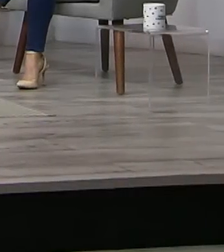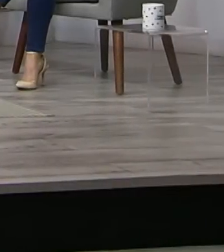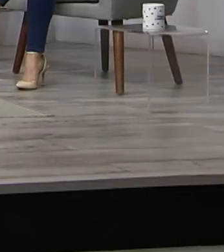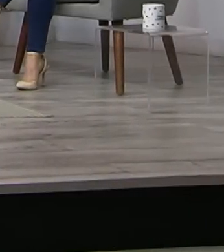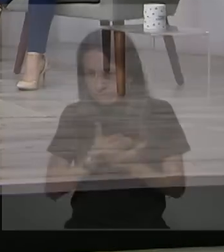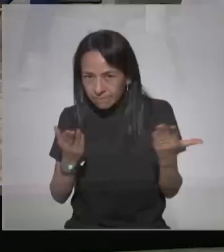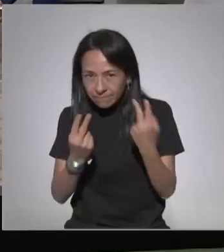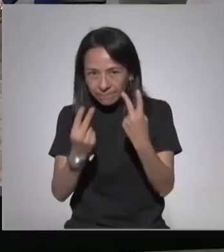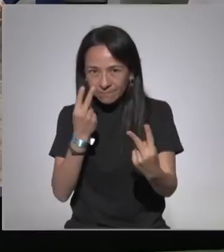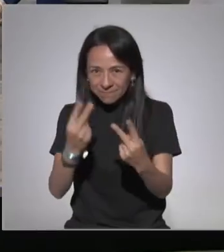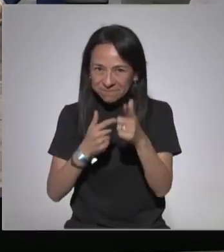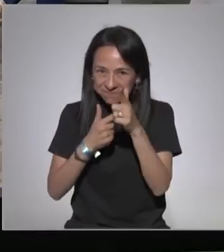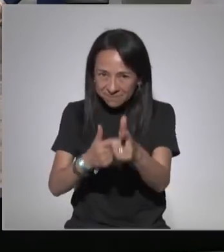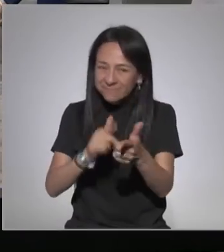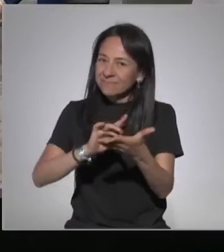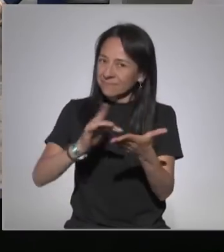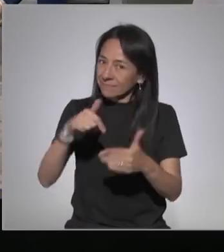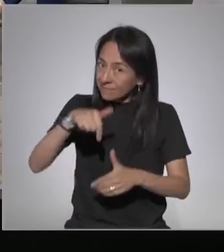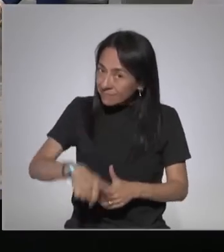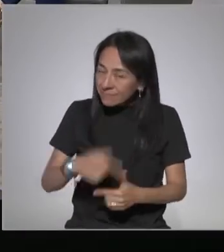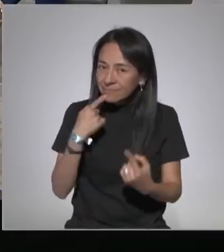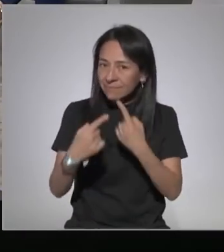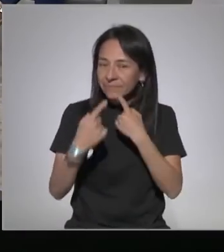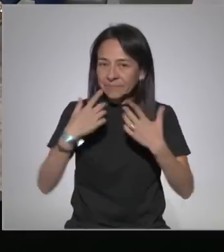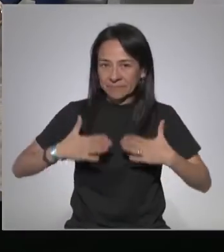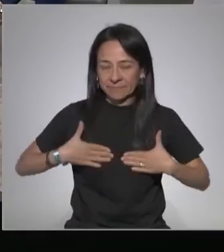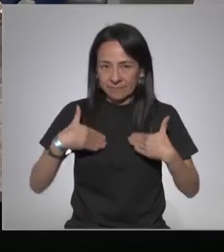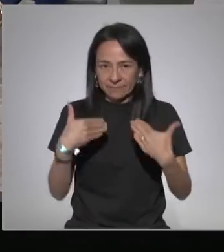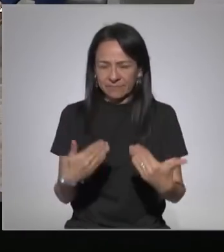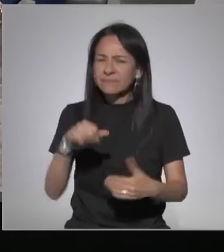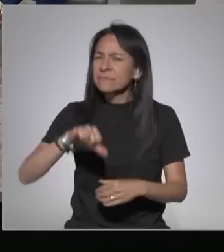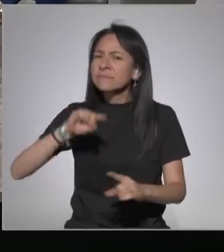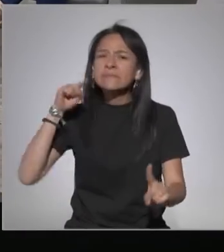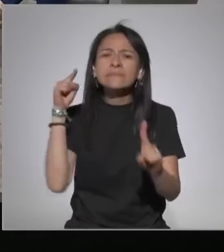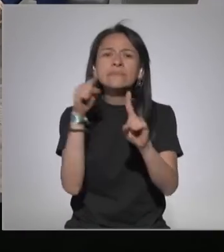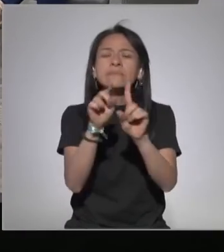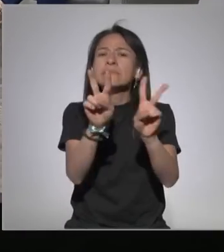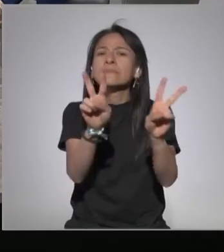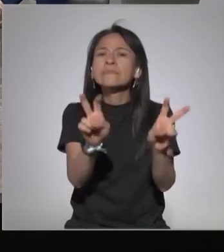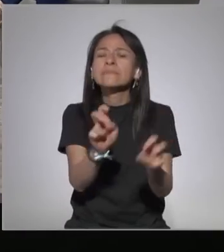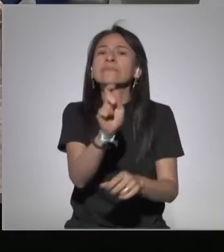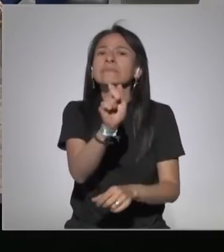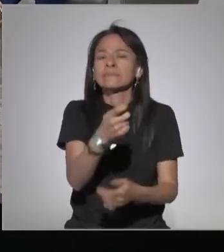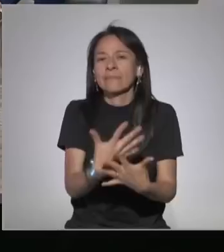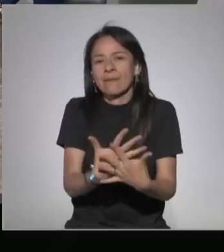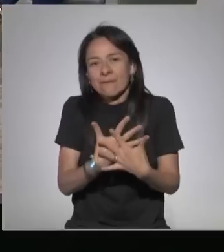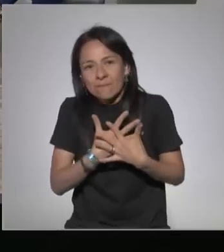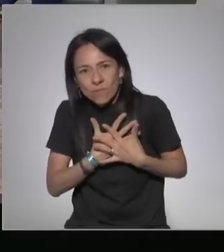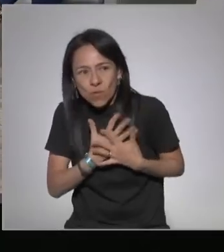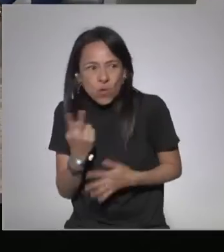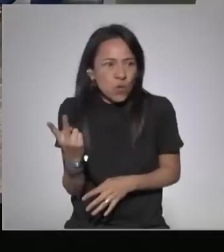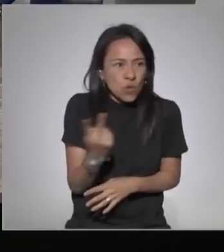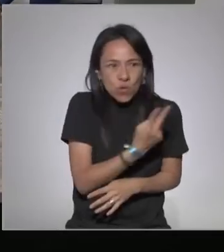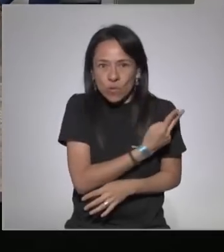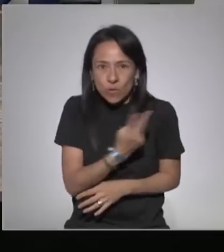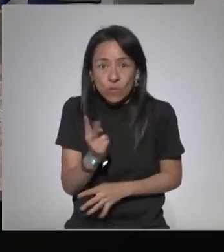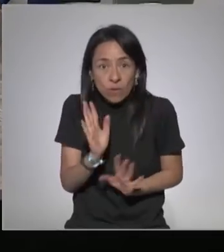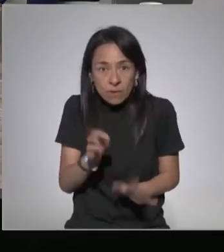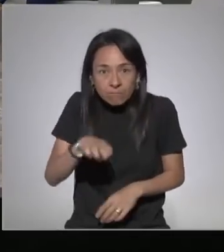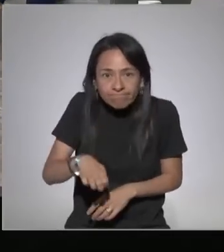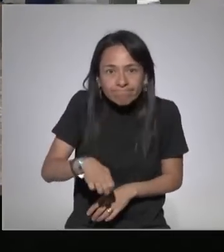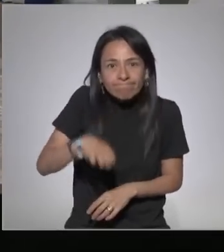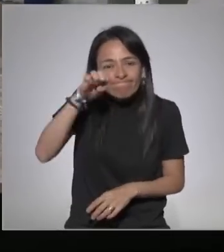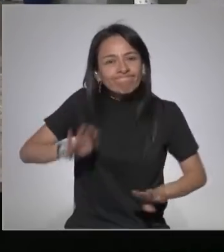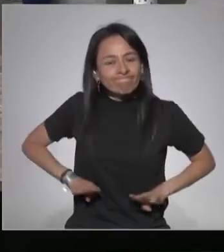Gracias por continuar con nosotros en Diálogos en Confianza. Hoy nuestro tema, el amor, la relación de pareja en la vejez. Antes de ir a la